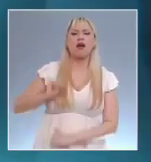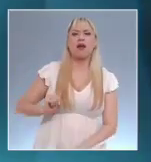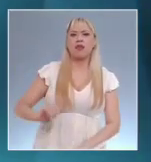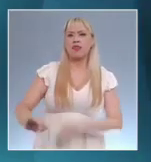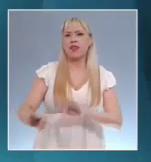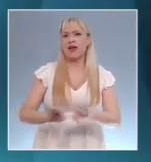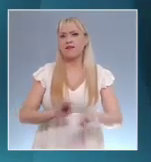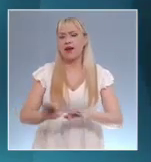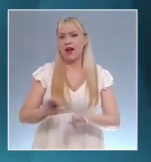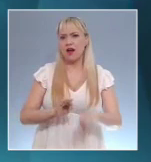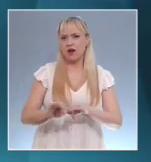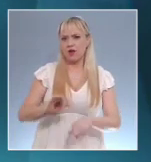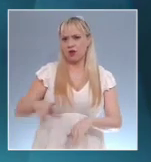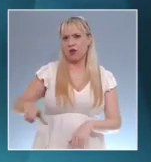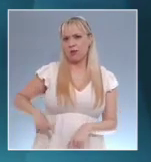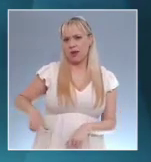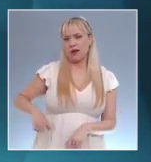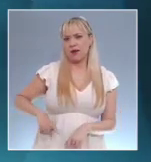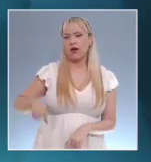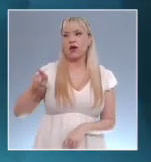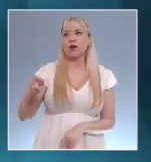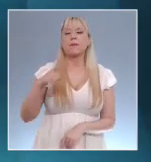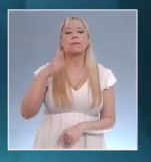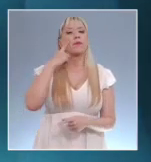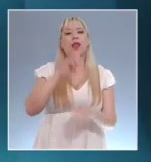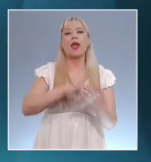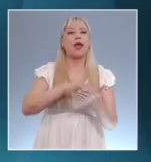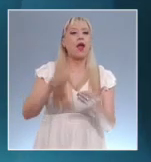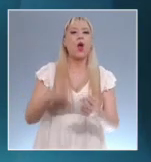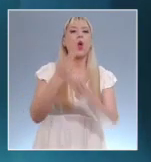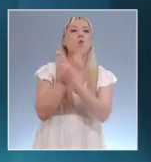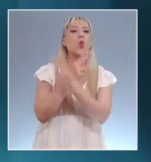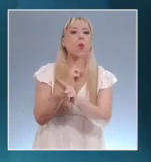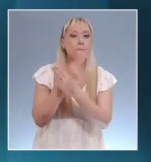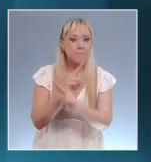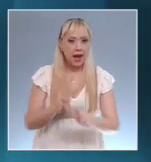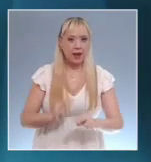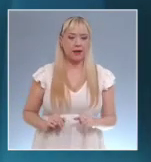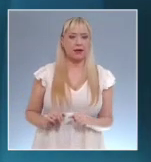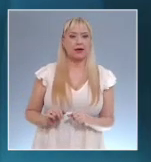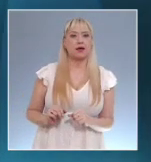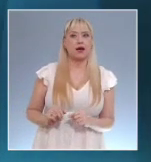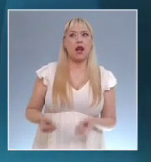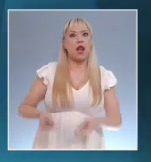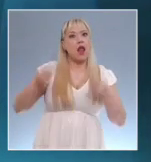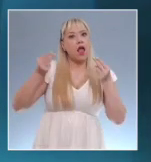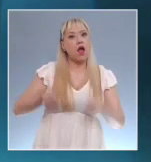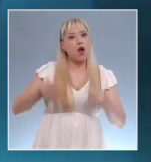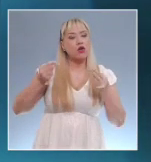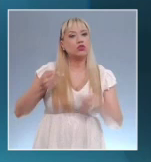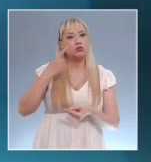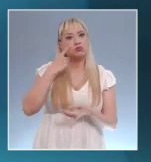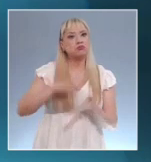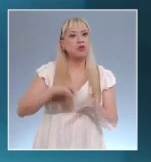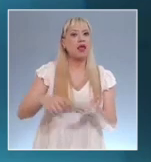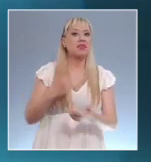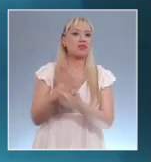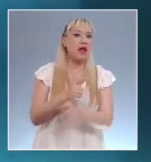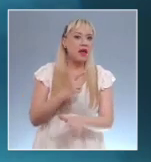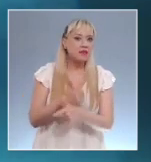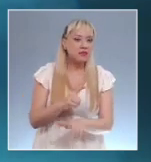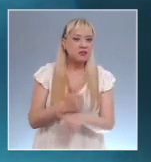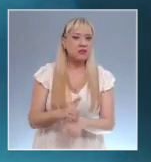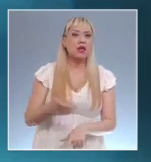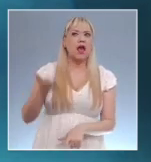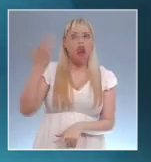Uber. El modelo de negocio de un taxi o de un transporte ya existía, pero el cómo lo